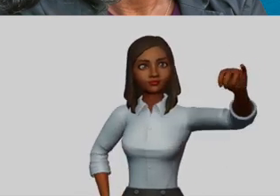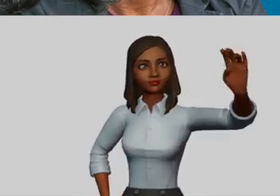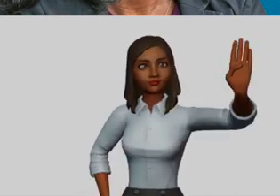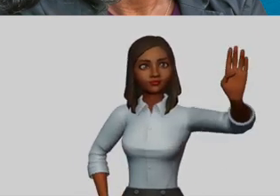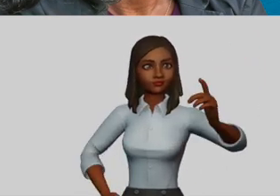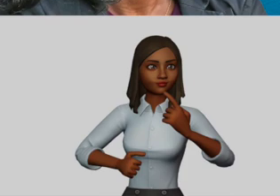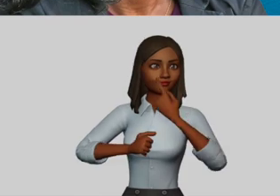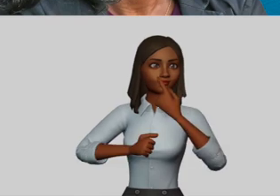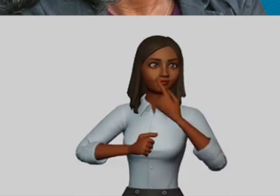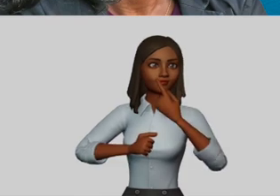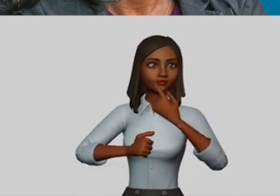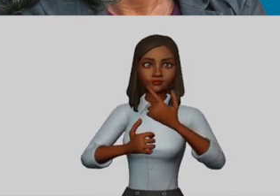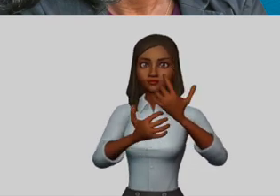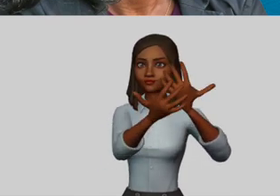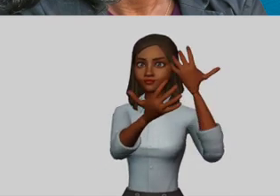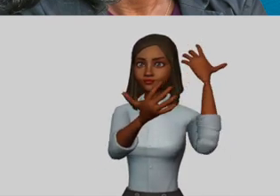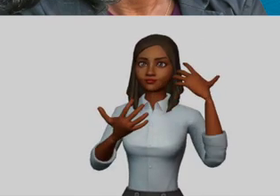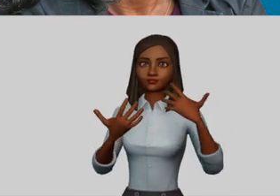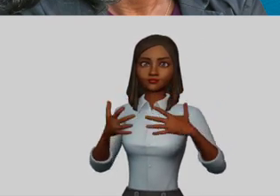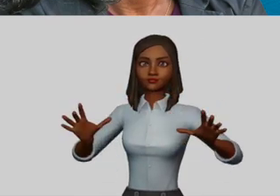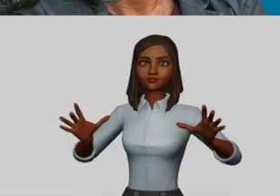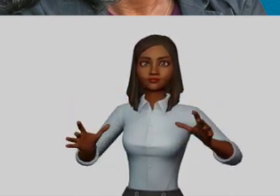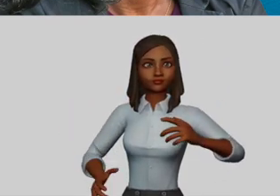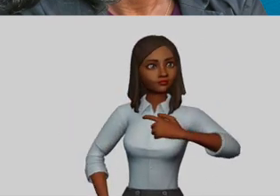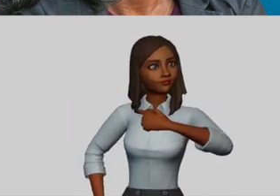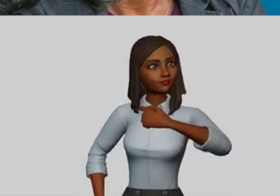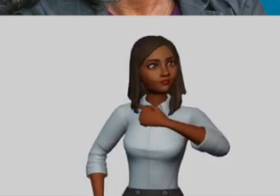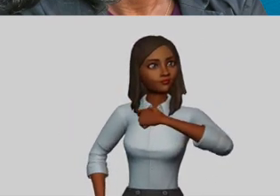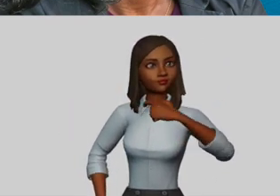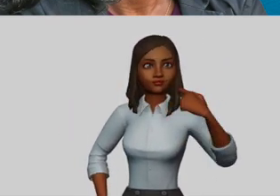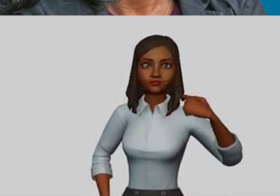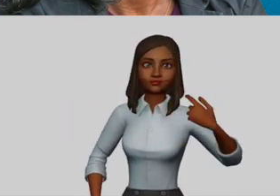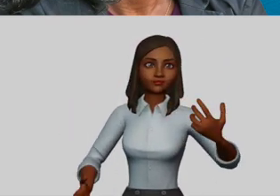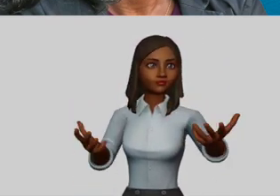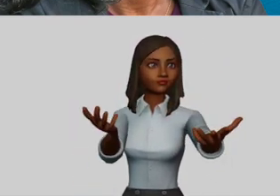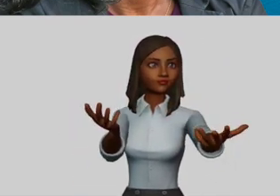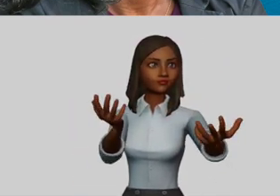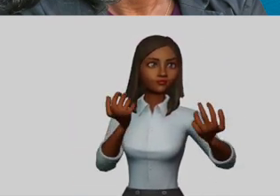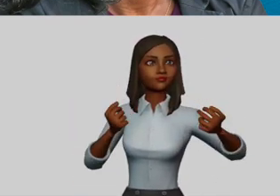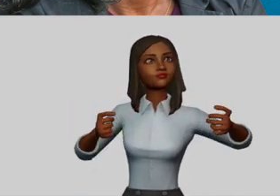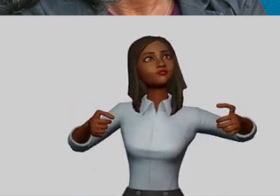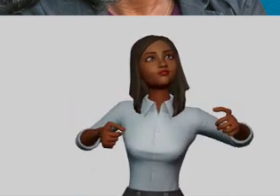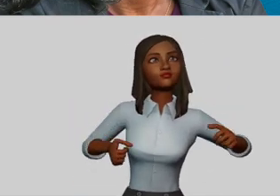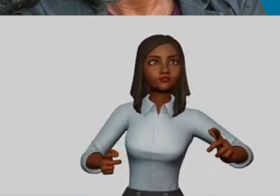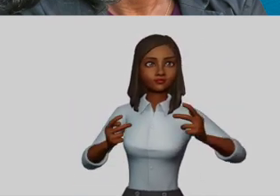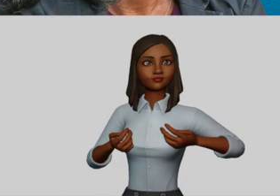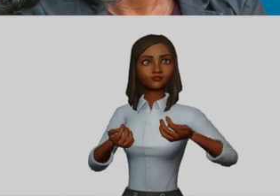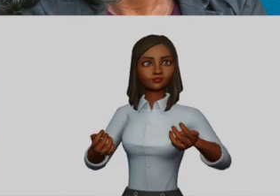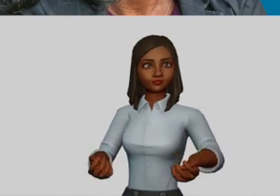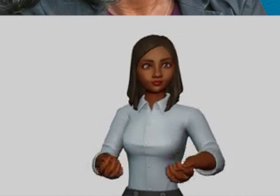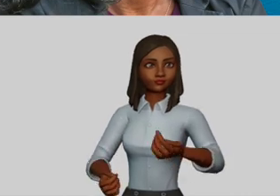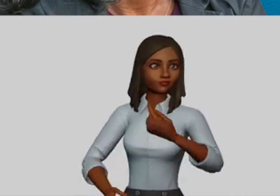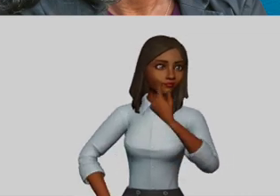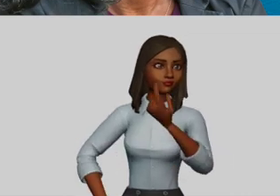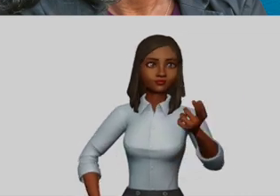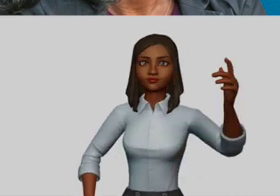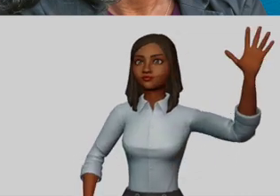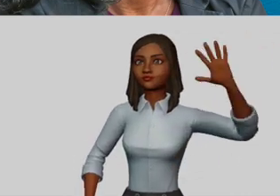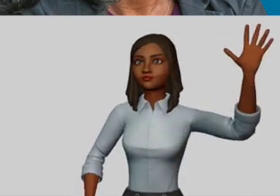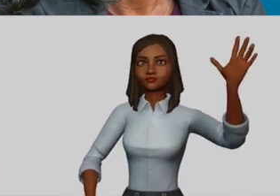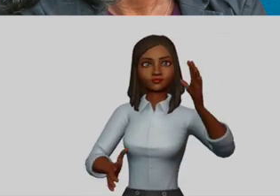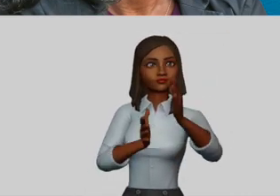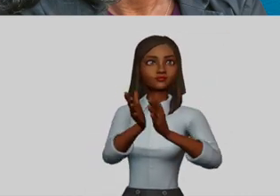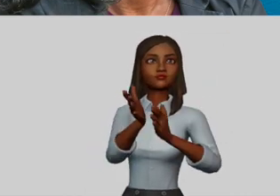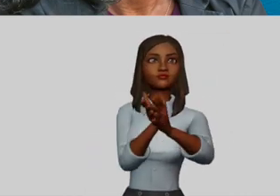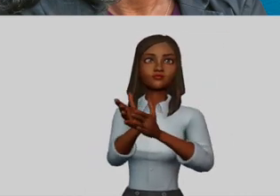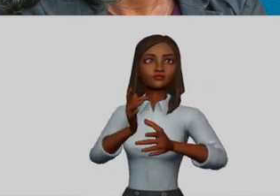audiencia con un mensaje motivacional. Así que te dejamos el espacio a ti y por favor despide a